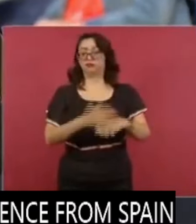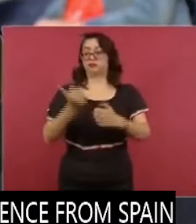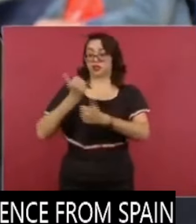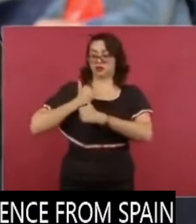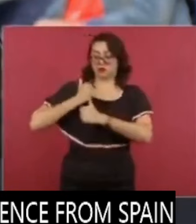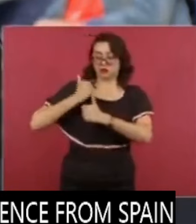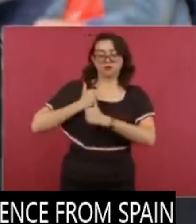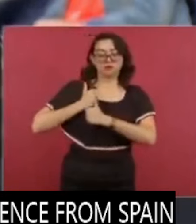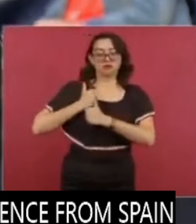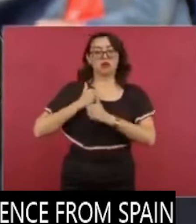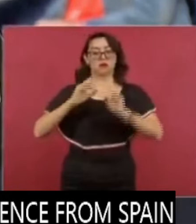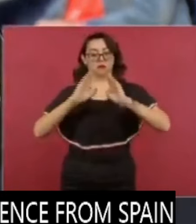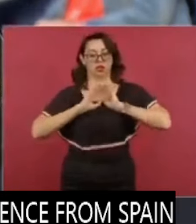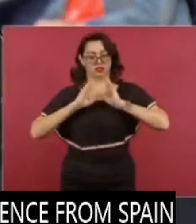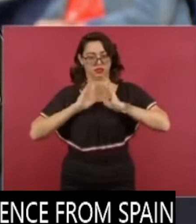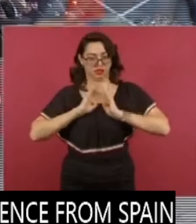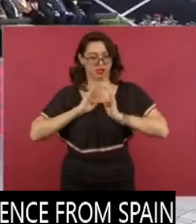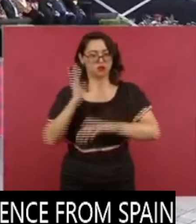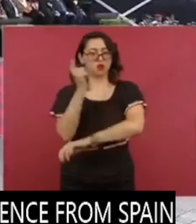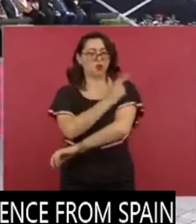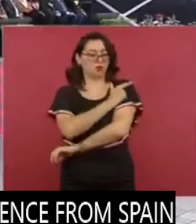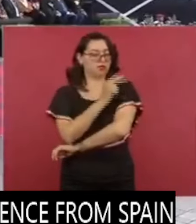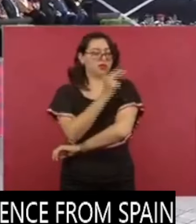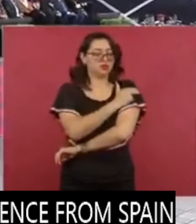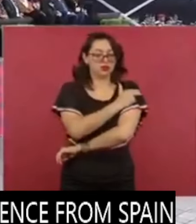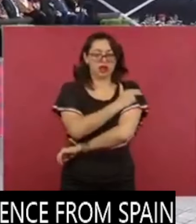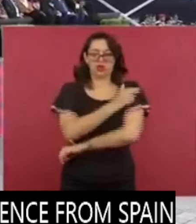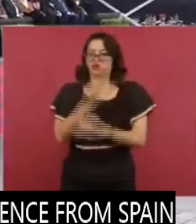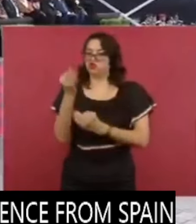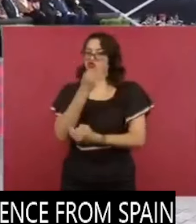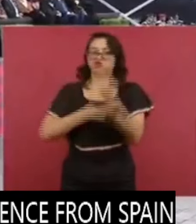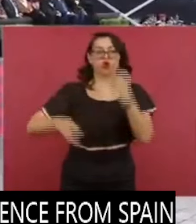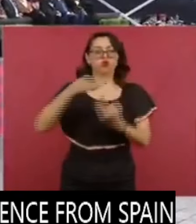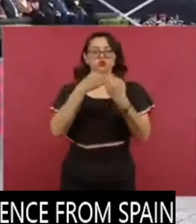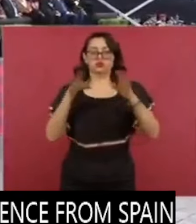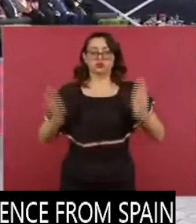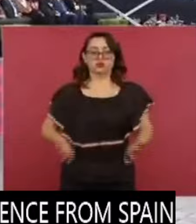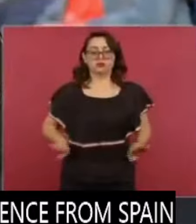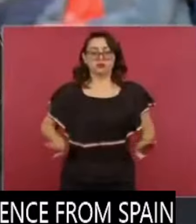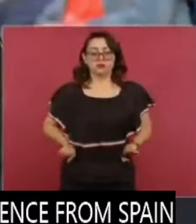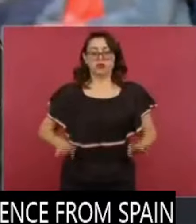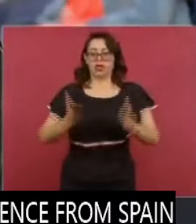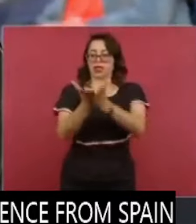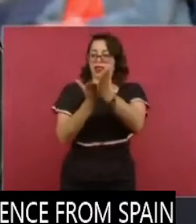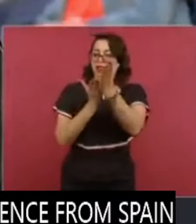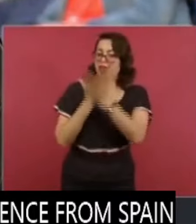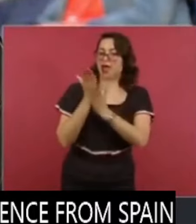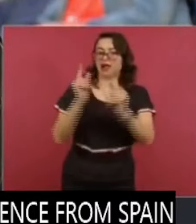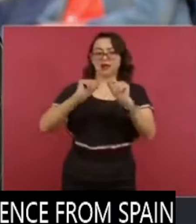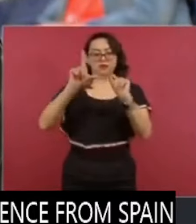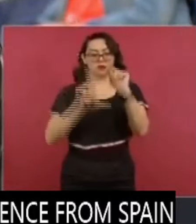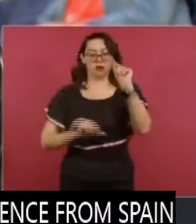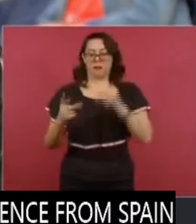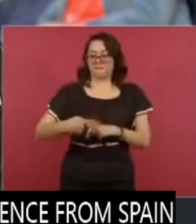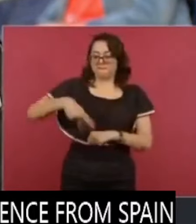Guardia Nacional leales y patriotas que actúan bajo la premisa de servir a la sociedad a la